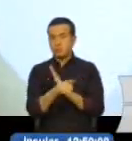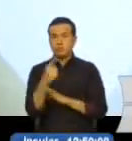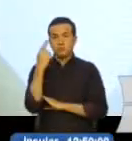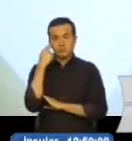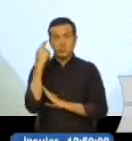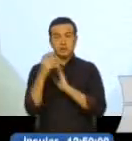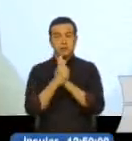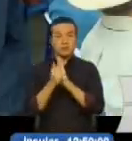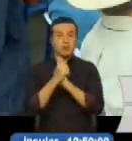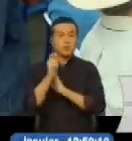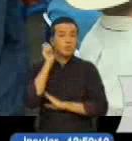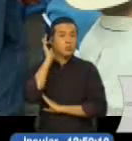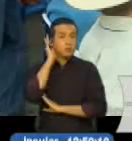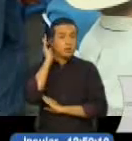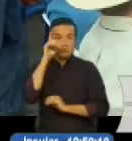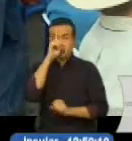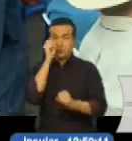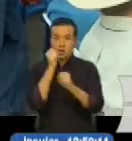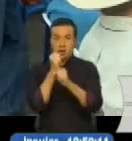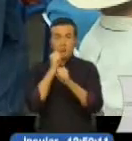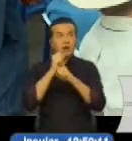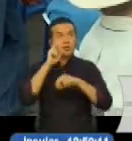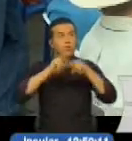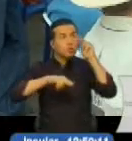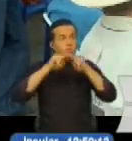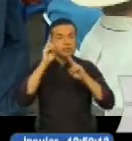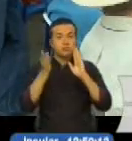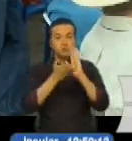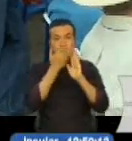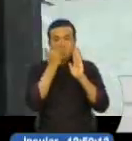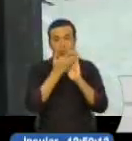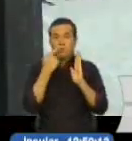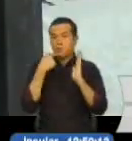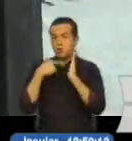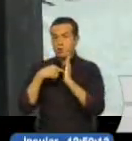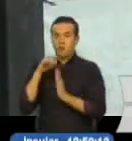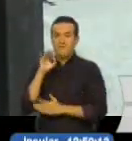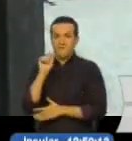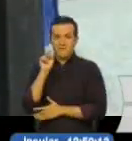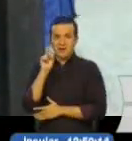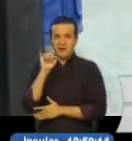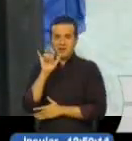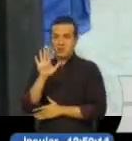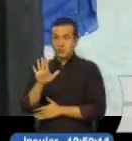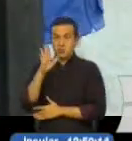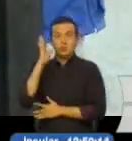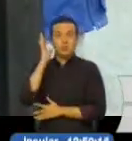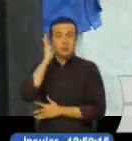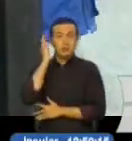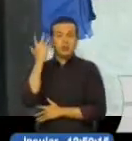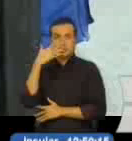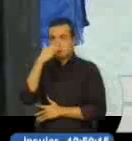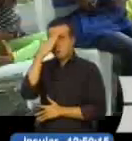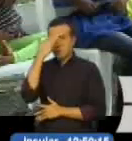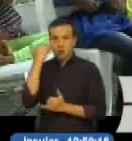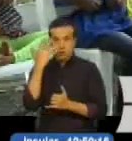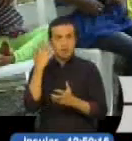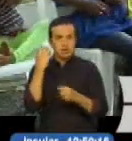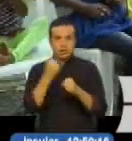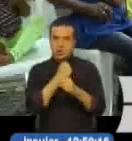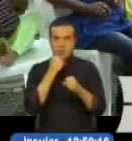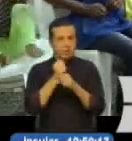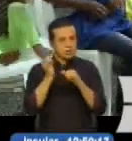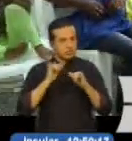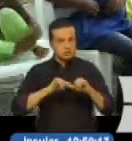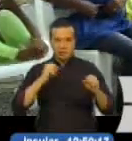en capacitar a mujeres en trabajos de albañilería. Fanny Pillay es una de las señoras que aprendió la actividad y que cuenta que ahora quiere hacerla su fuente